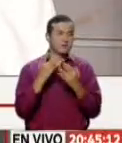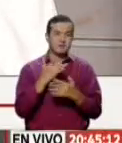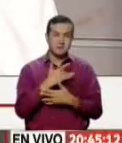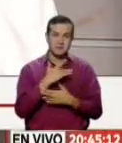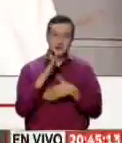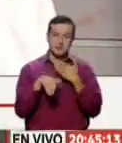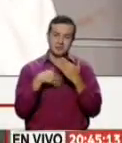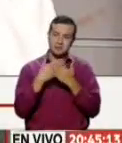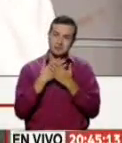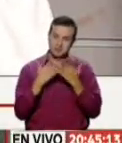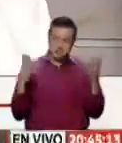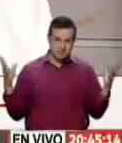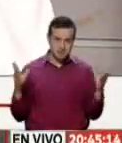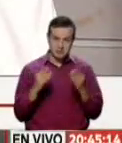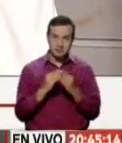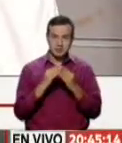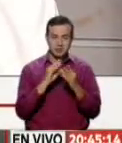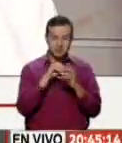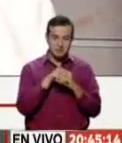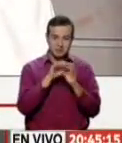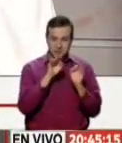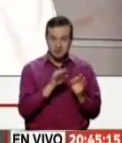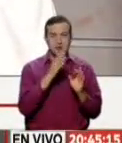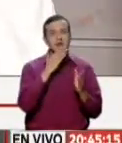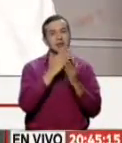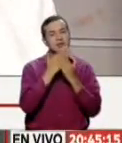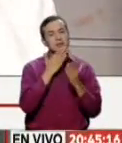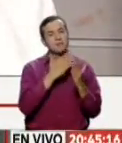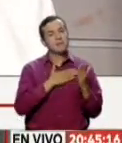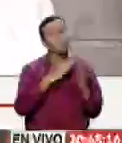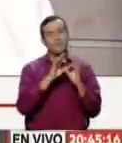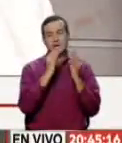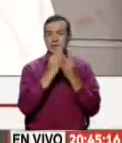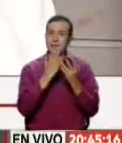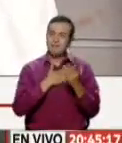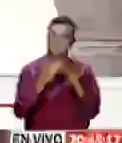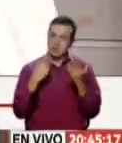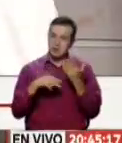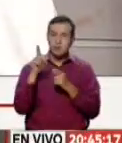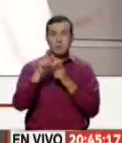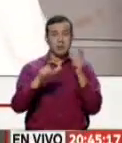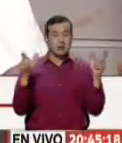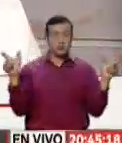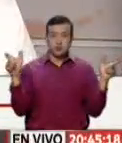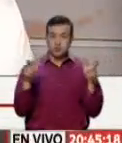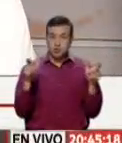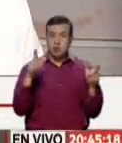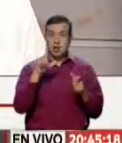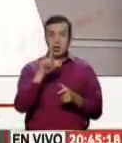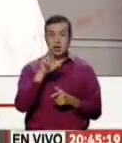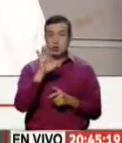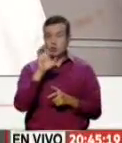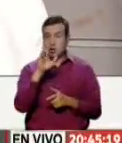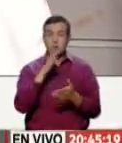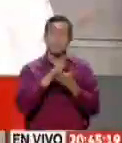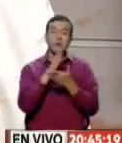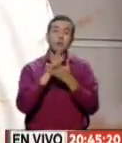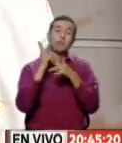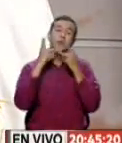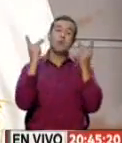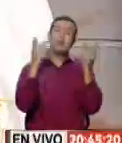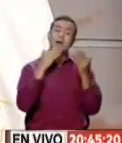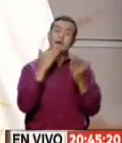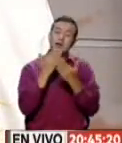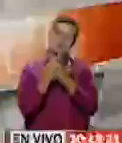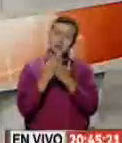significa todo. Todo lo que nos ha pasado aquí, yo le agradezco a mi familia, a mis hijos, a mi clientela, a Lautaro, a los medios públicos y